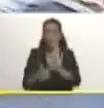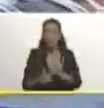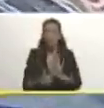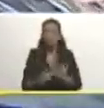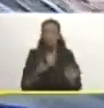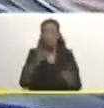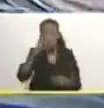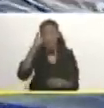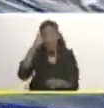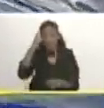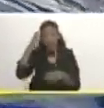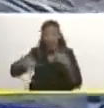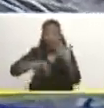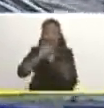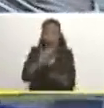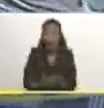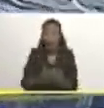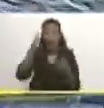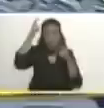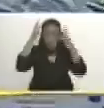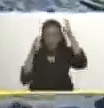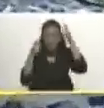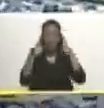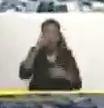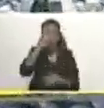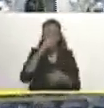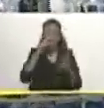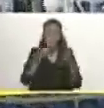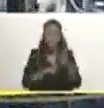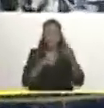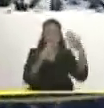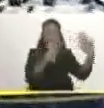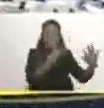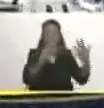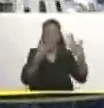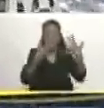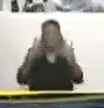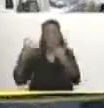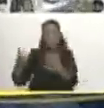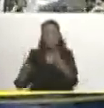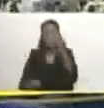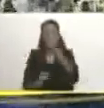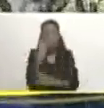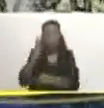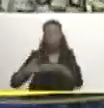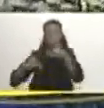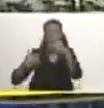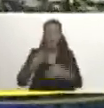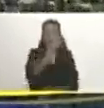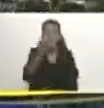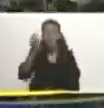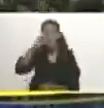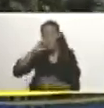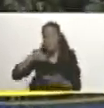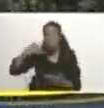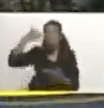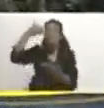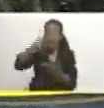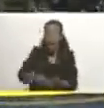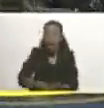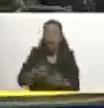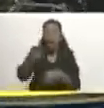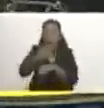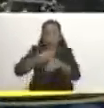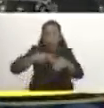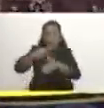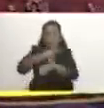esa fecha hasta la llegada de Hugo Chávez en el año de 1999, pasaron más de 40 años bajo el